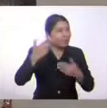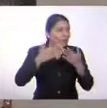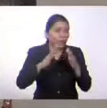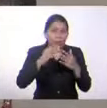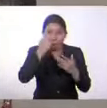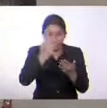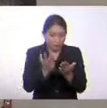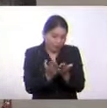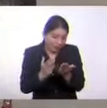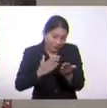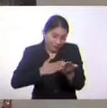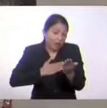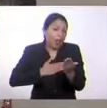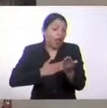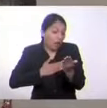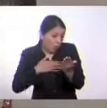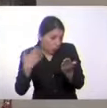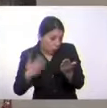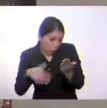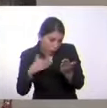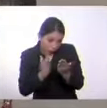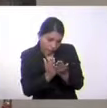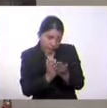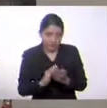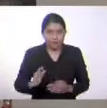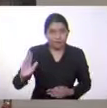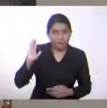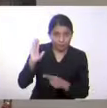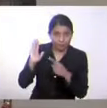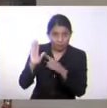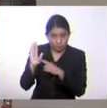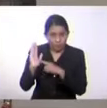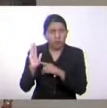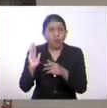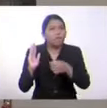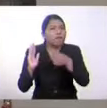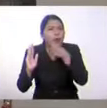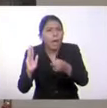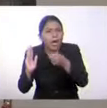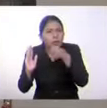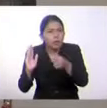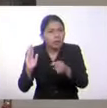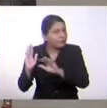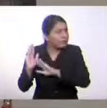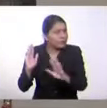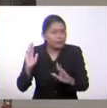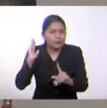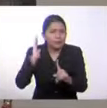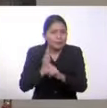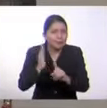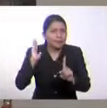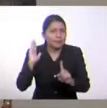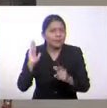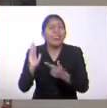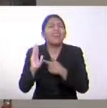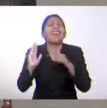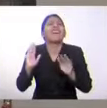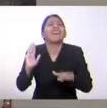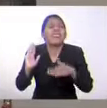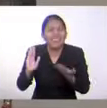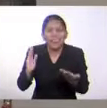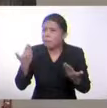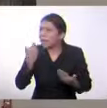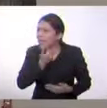sentidos de los lectores. El segundo lo que pretende es informar, contar una serie de hechos,